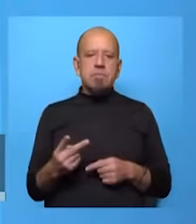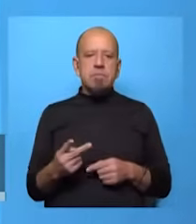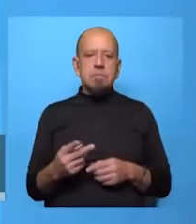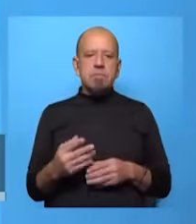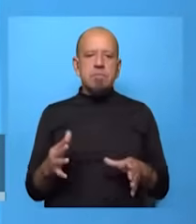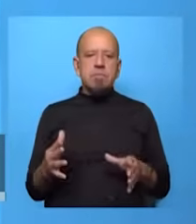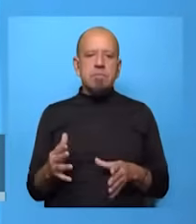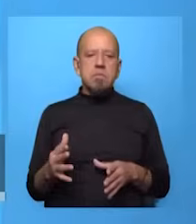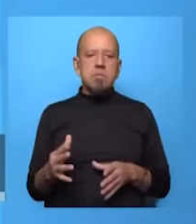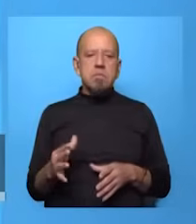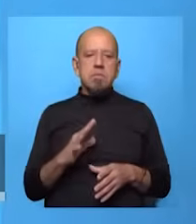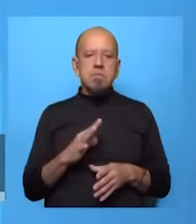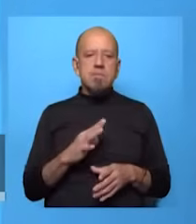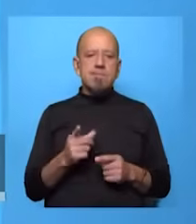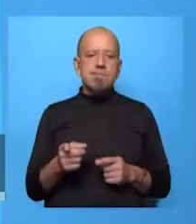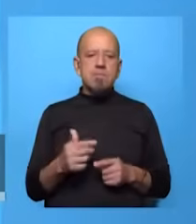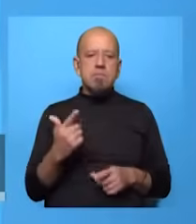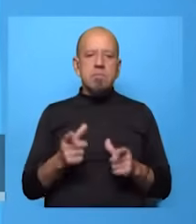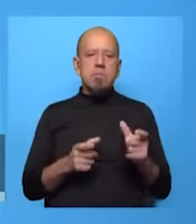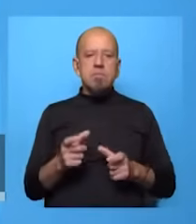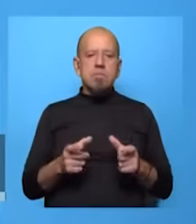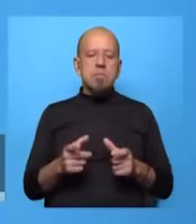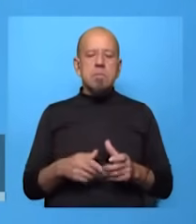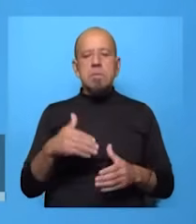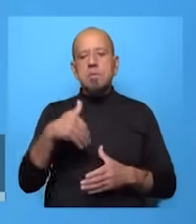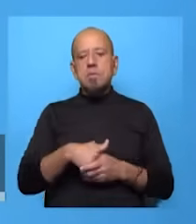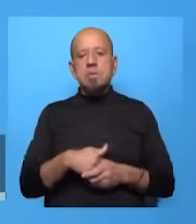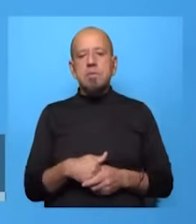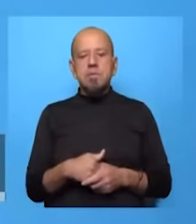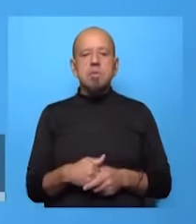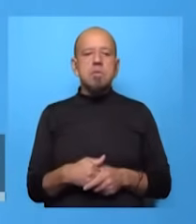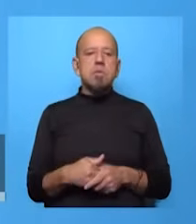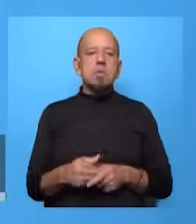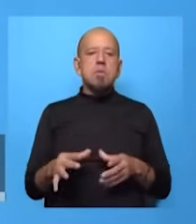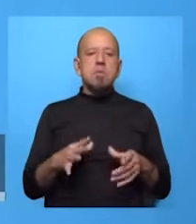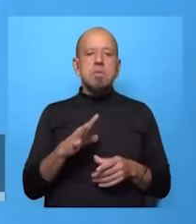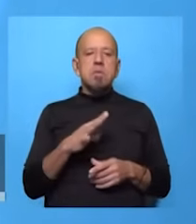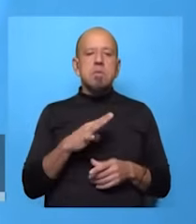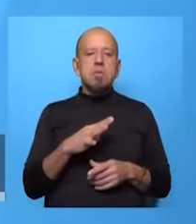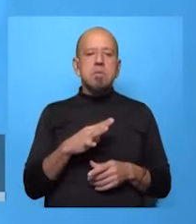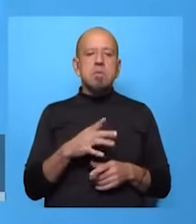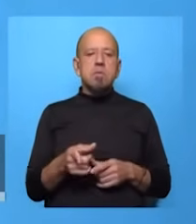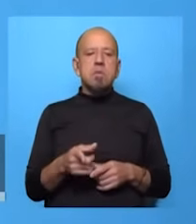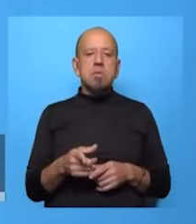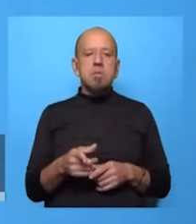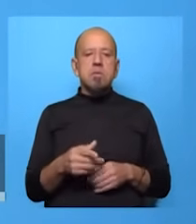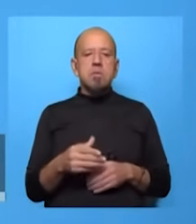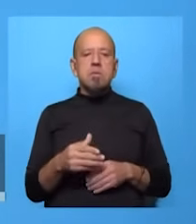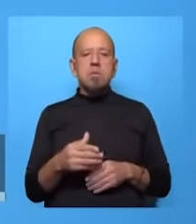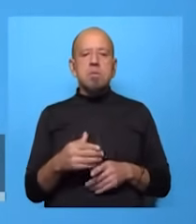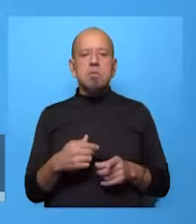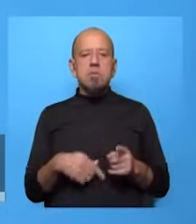poquito más grande y ahí hay un espacio de gente que vota y que muchas veces Define creo que hay pisos sólidos de los partidos